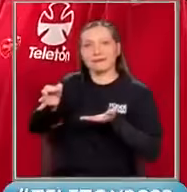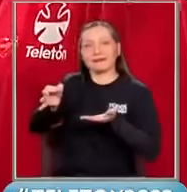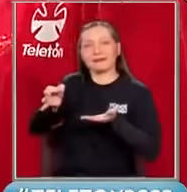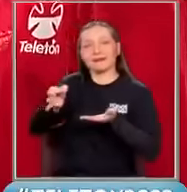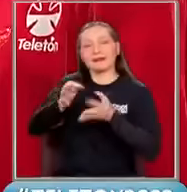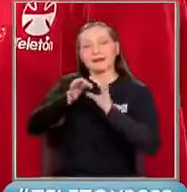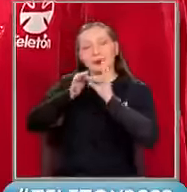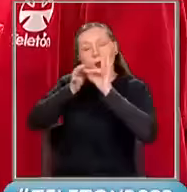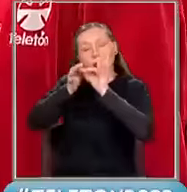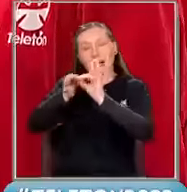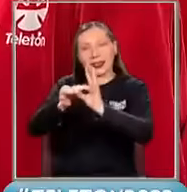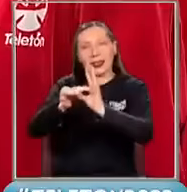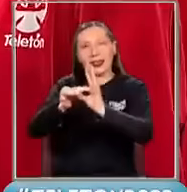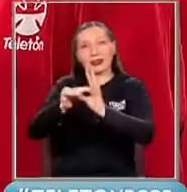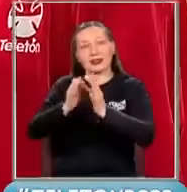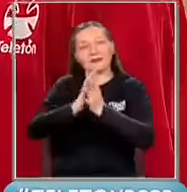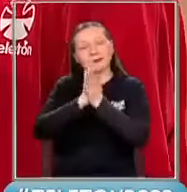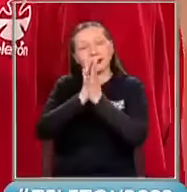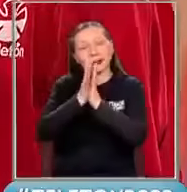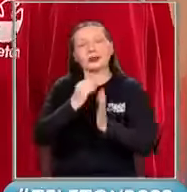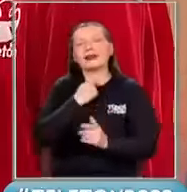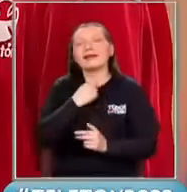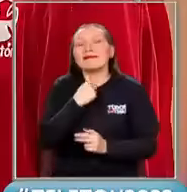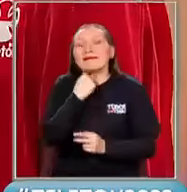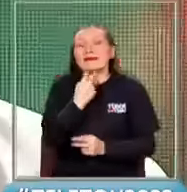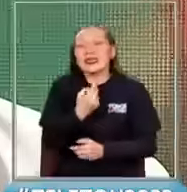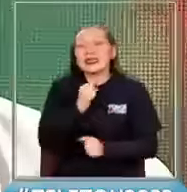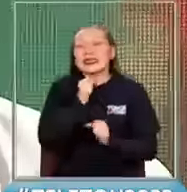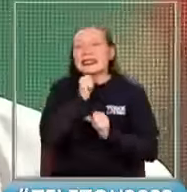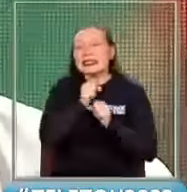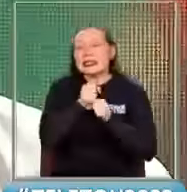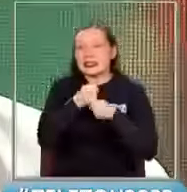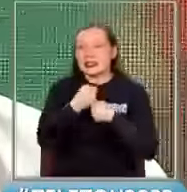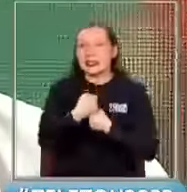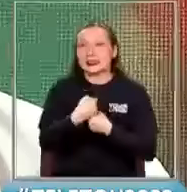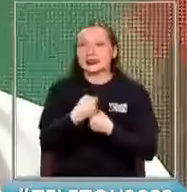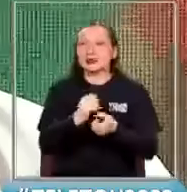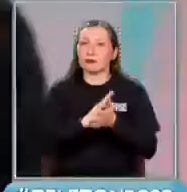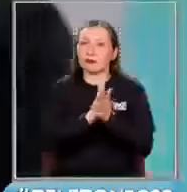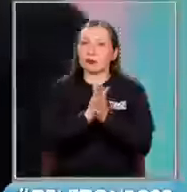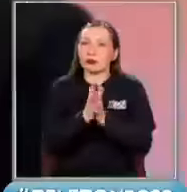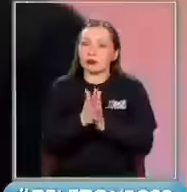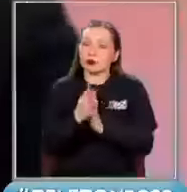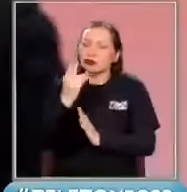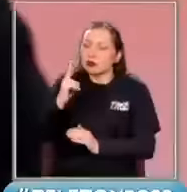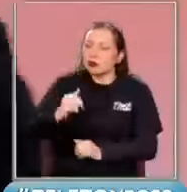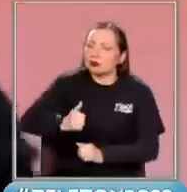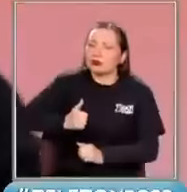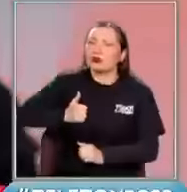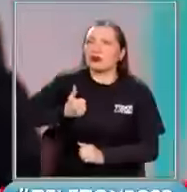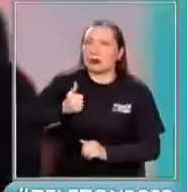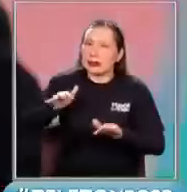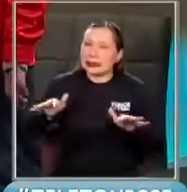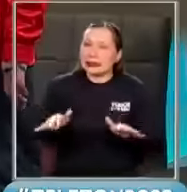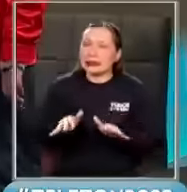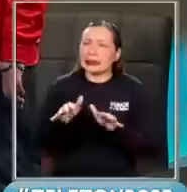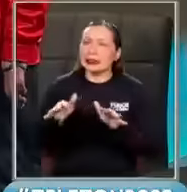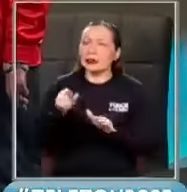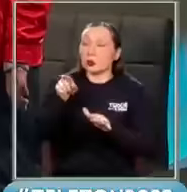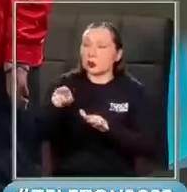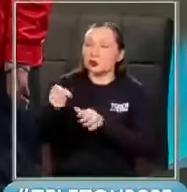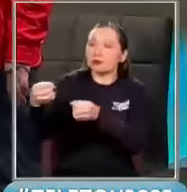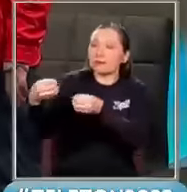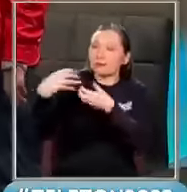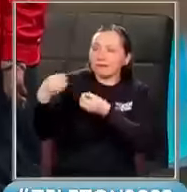Darle muchas gracias por todos nosotros. Por toda su voluntad y que usted nos